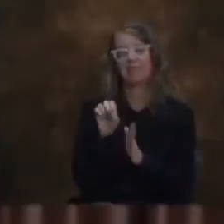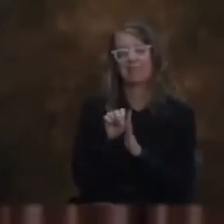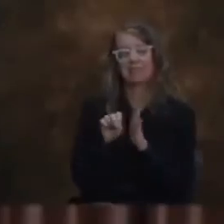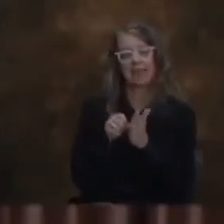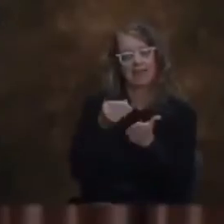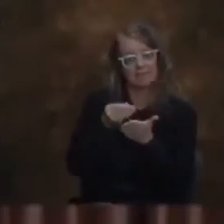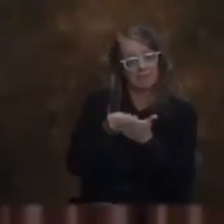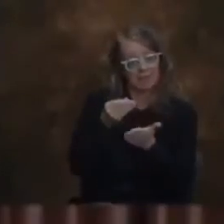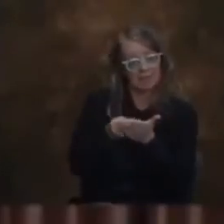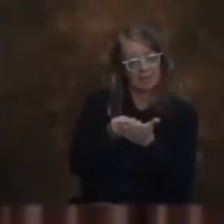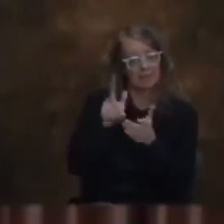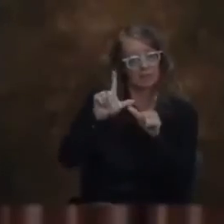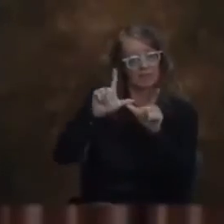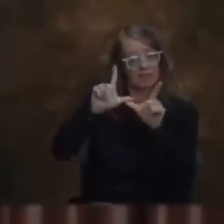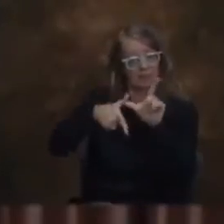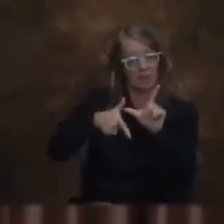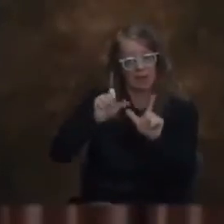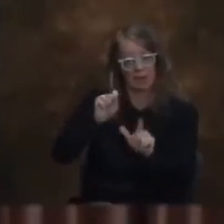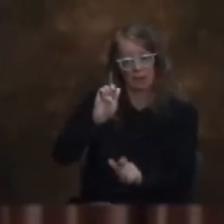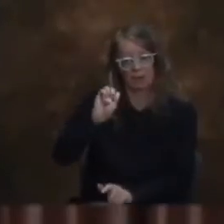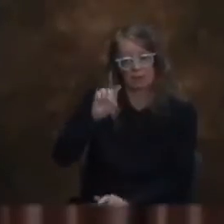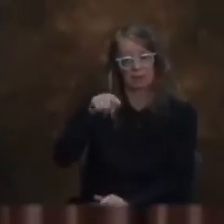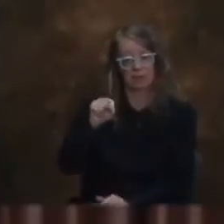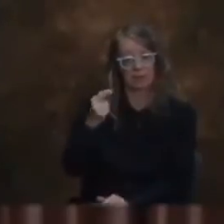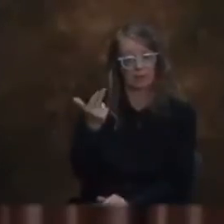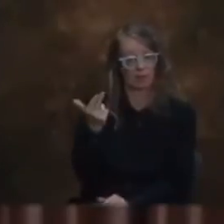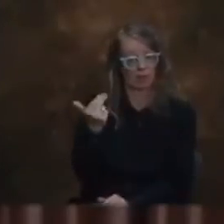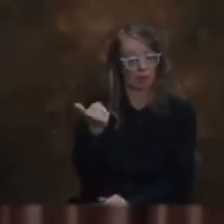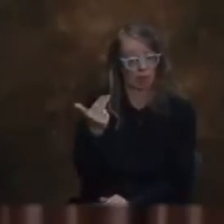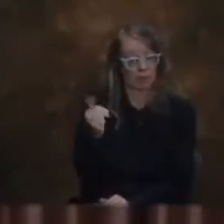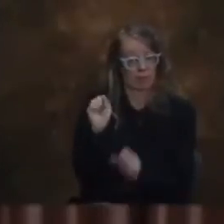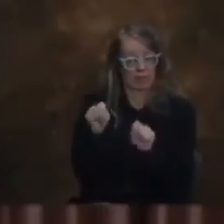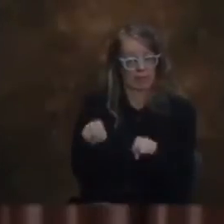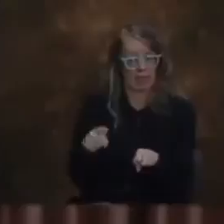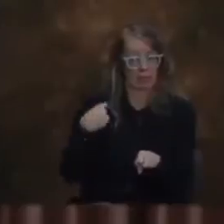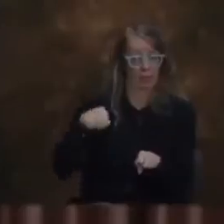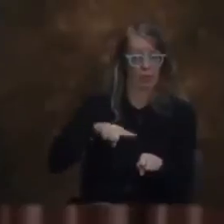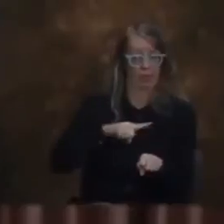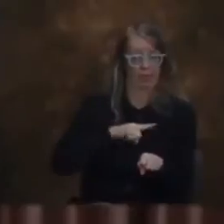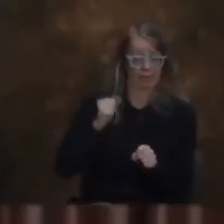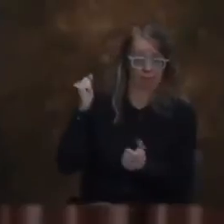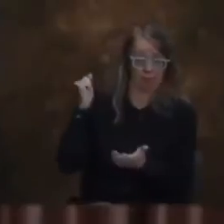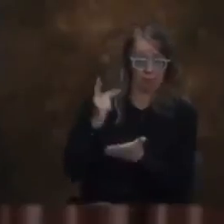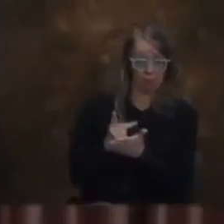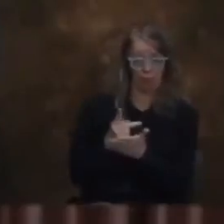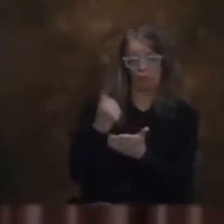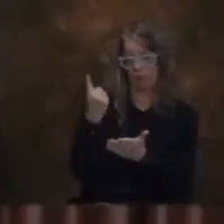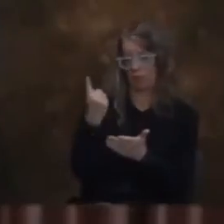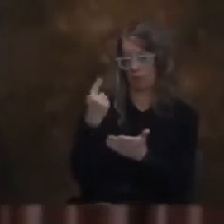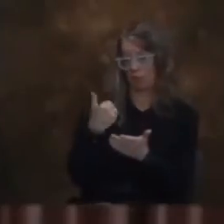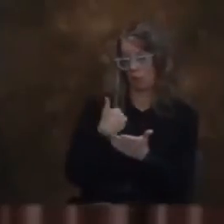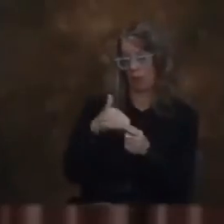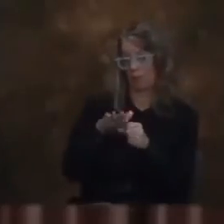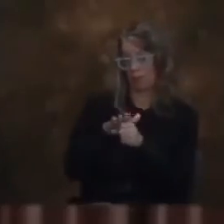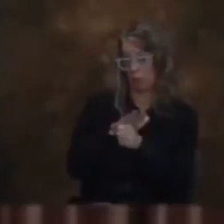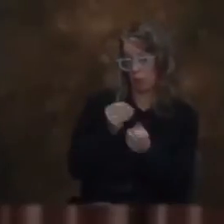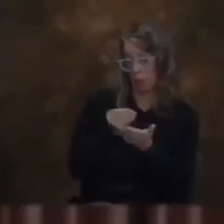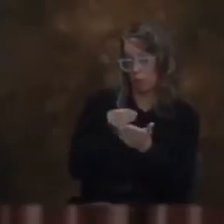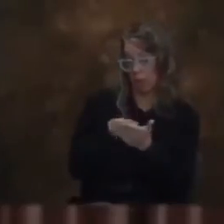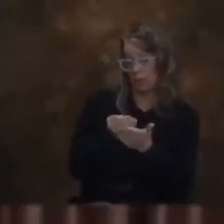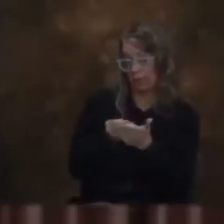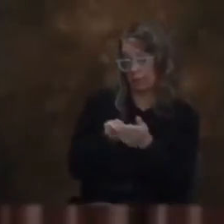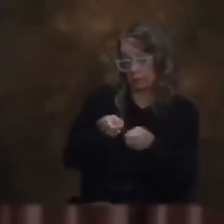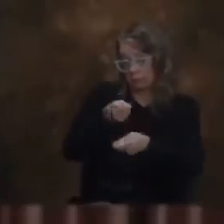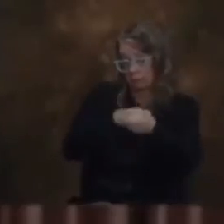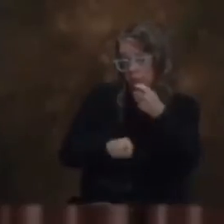estado va a terminar al final el 13 de septiembre hay alguna autorización de usar financiamiento local